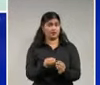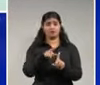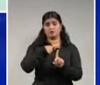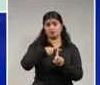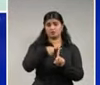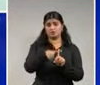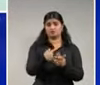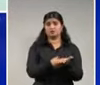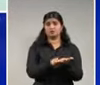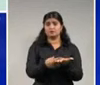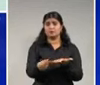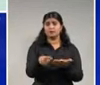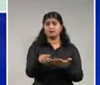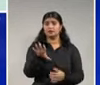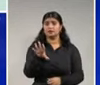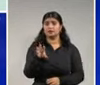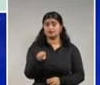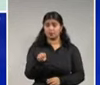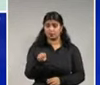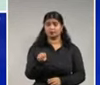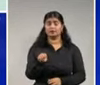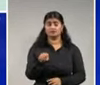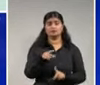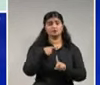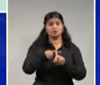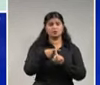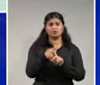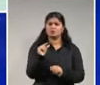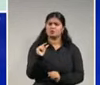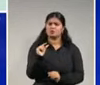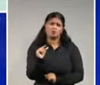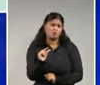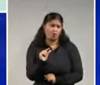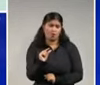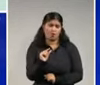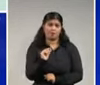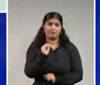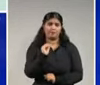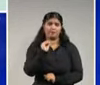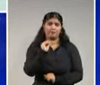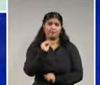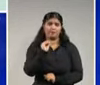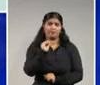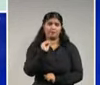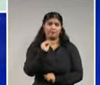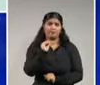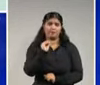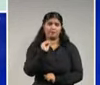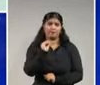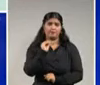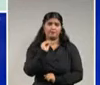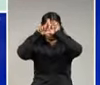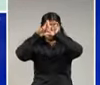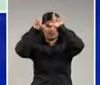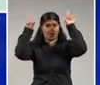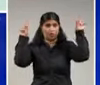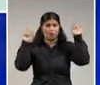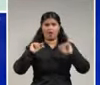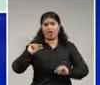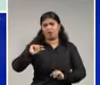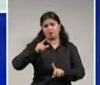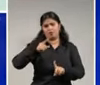semana 50 las tasas de incidencia más bajas de todo el país, con indicadores por debajo, como se puede ver